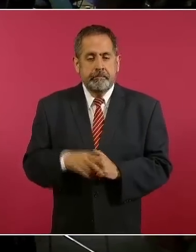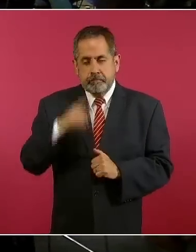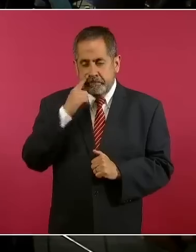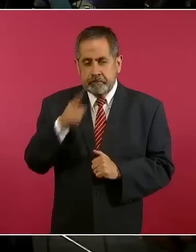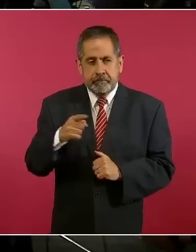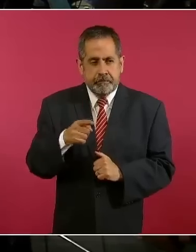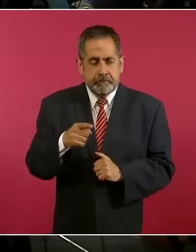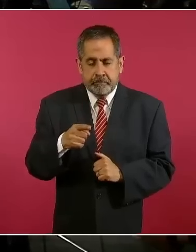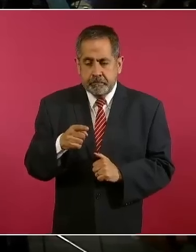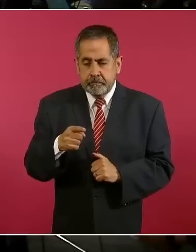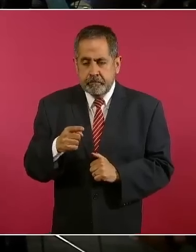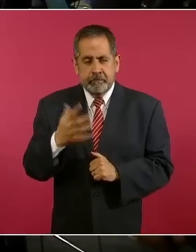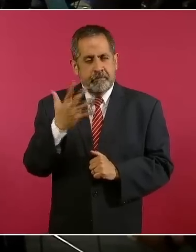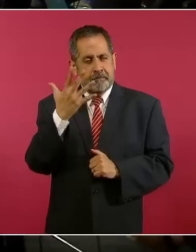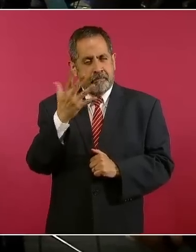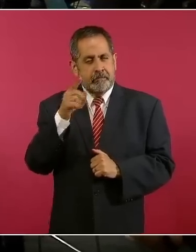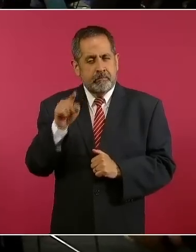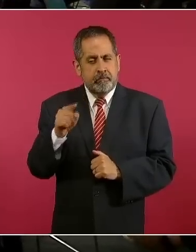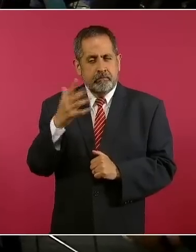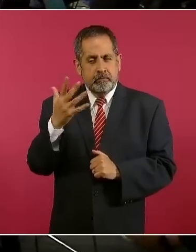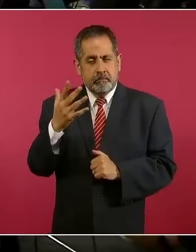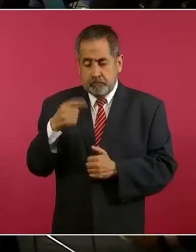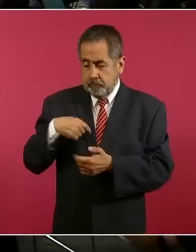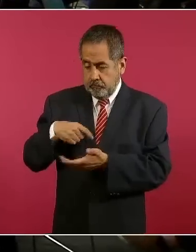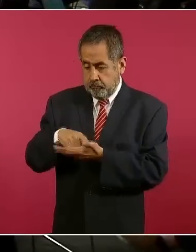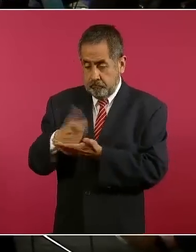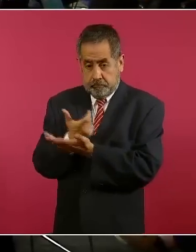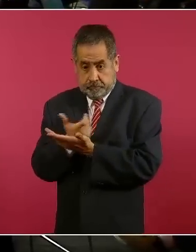en 5.5 kilos